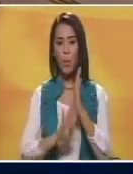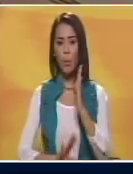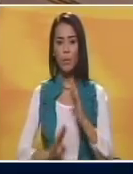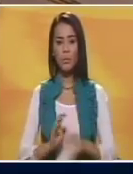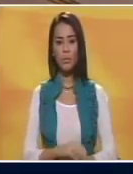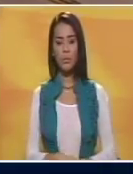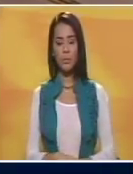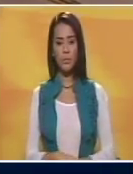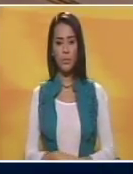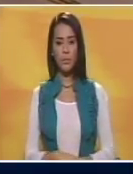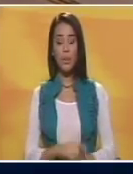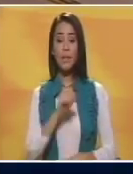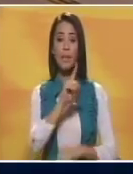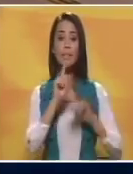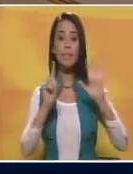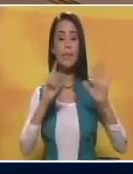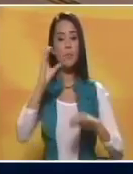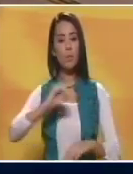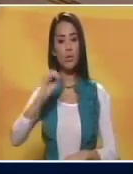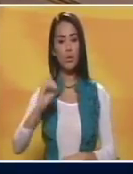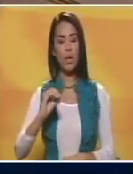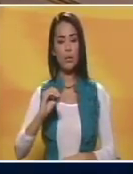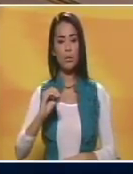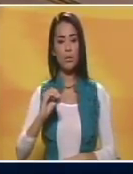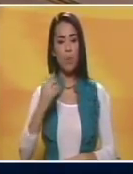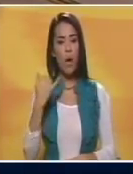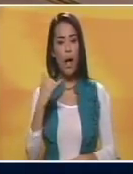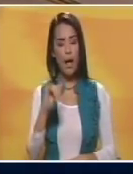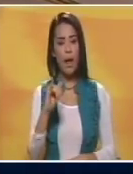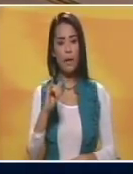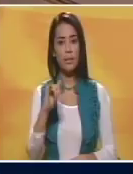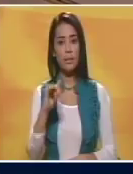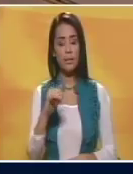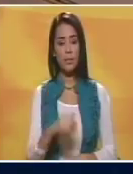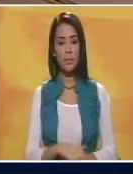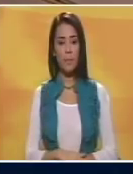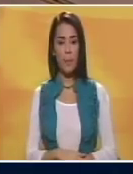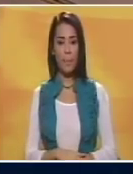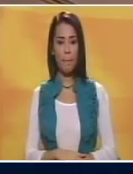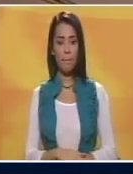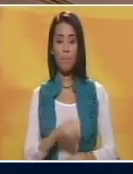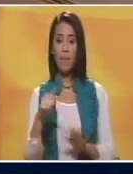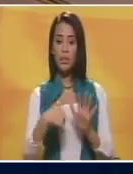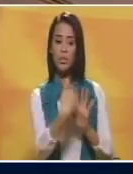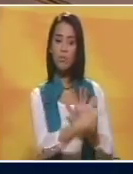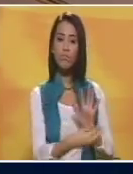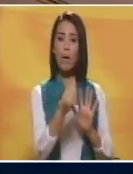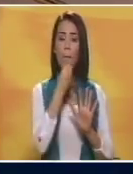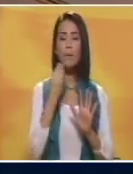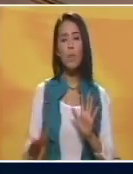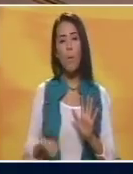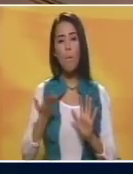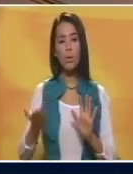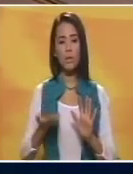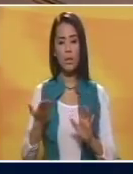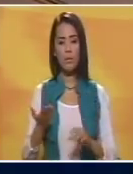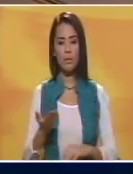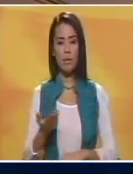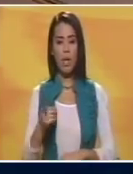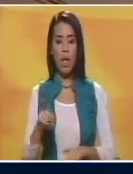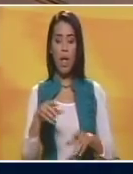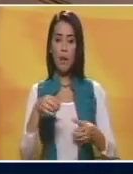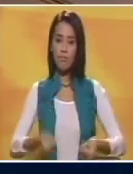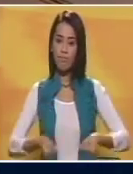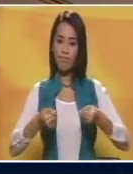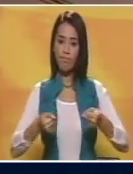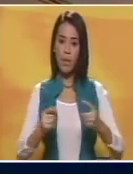de ella solo el 16% de abastecimiento de estos rubros más importantes de nuestra cesta básica en las